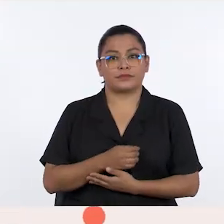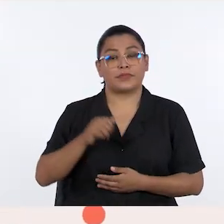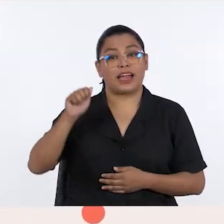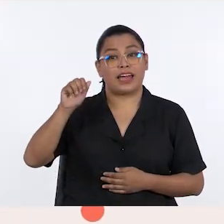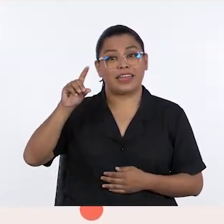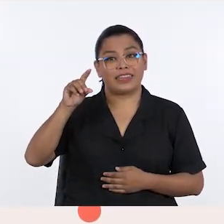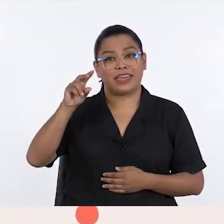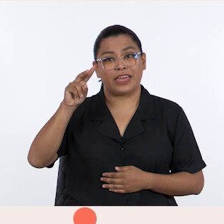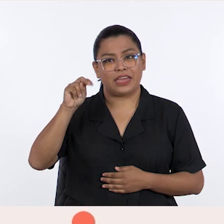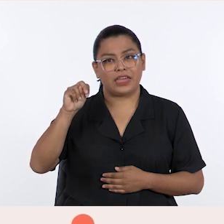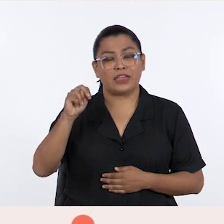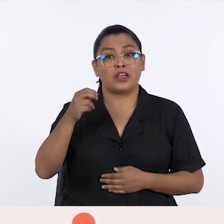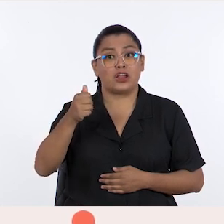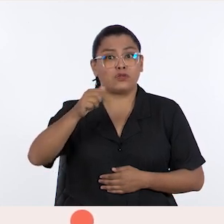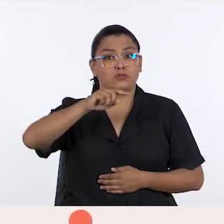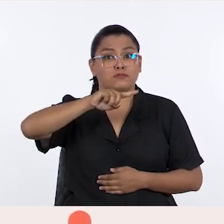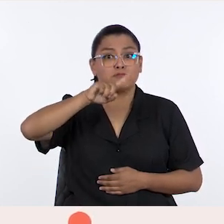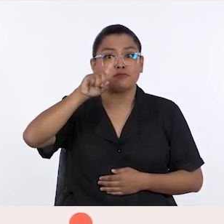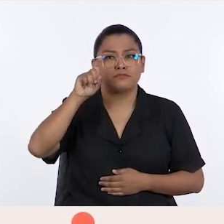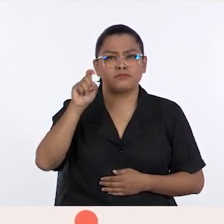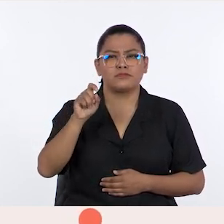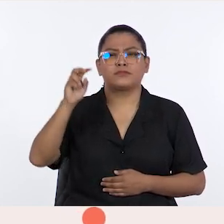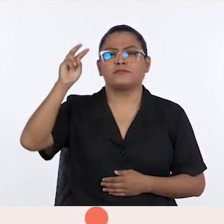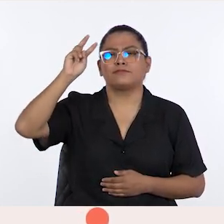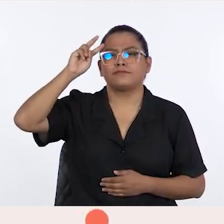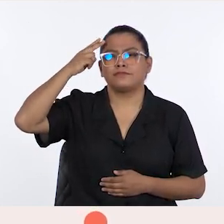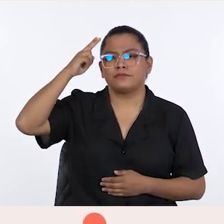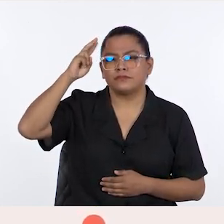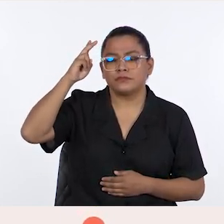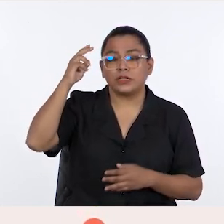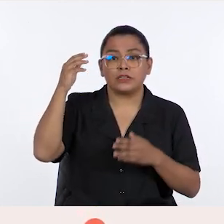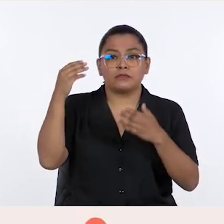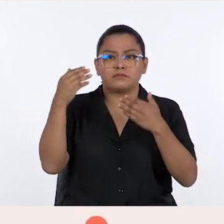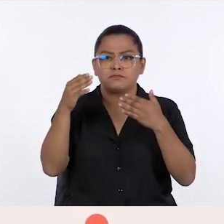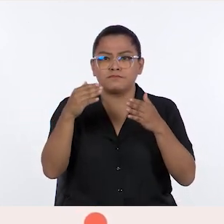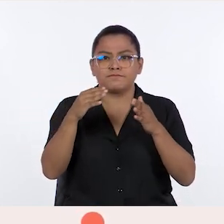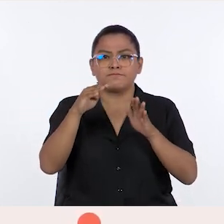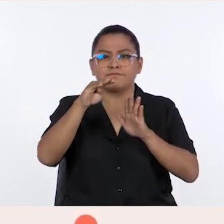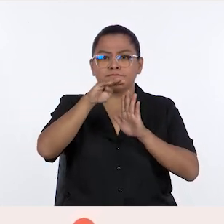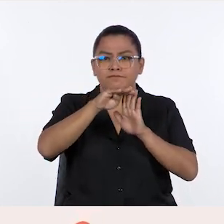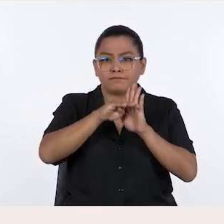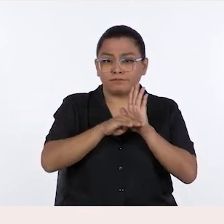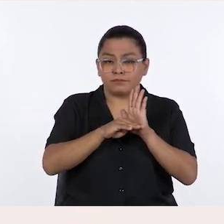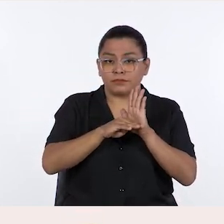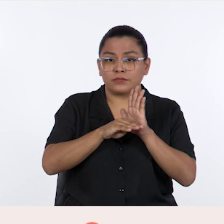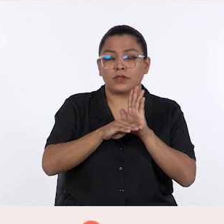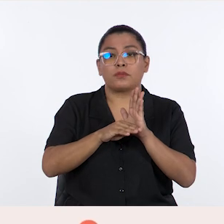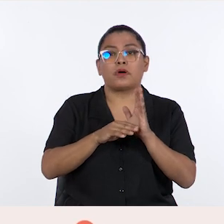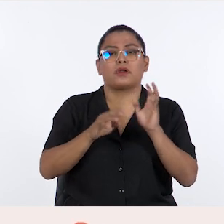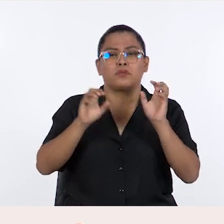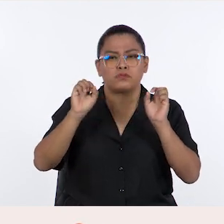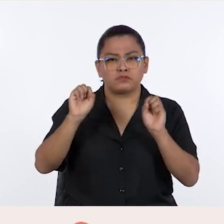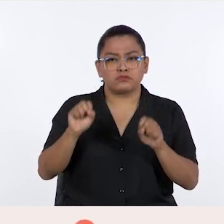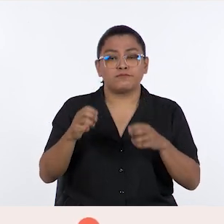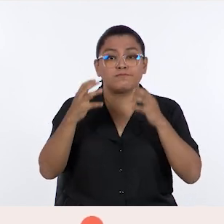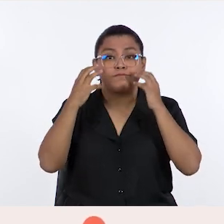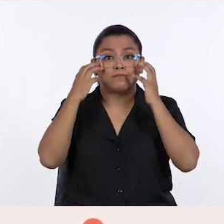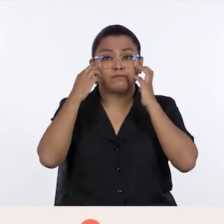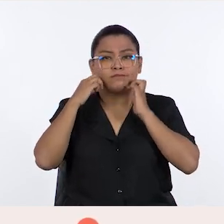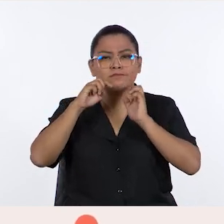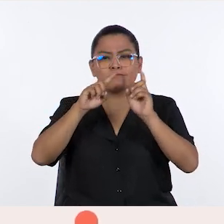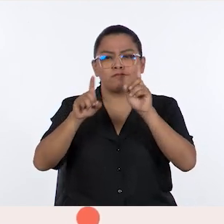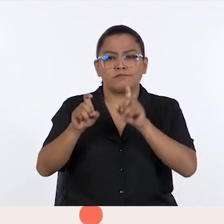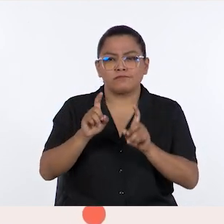El ADN de las buenas preguntas hace referencia a una serie de pasos que debemos seguir para garantizar que